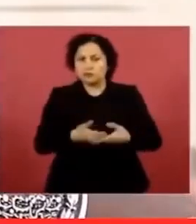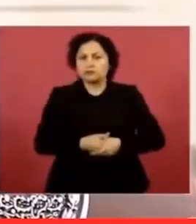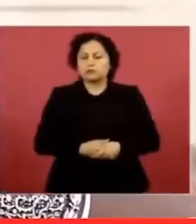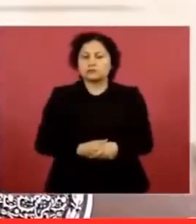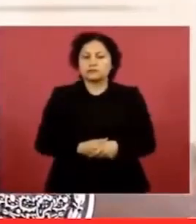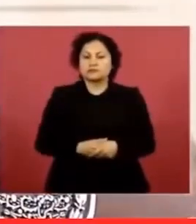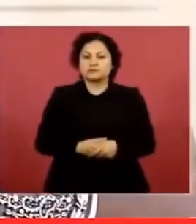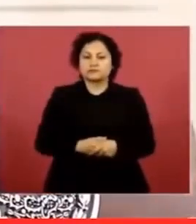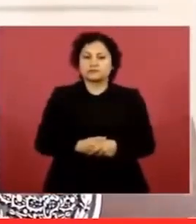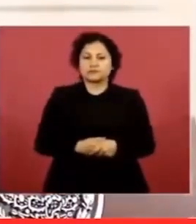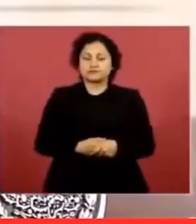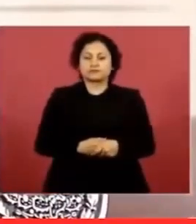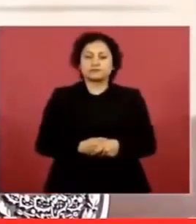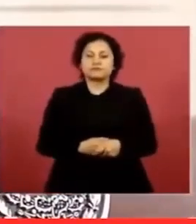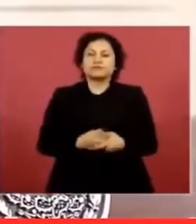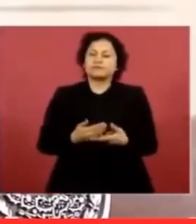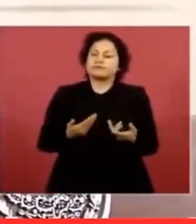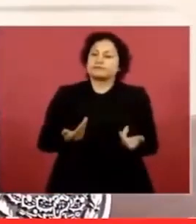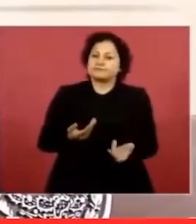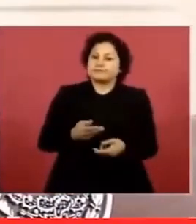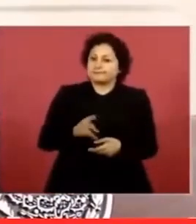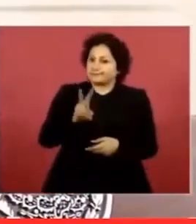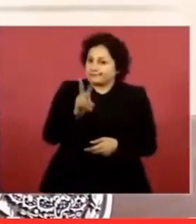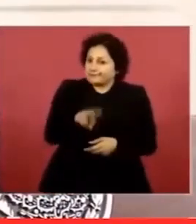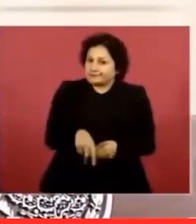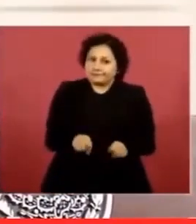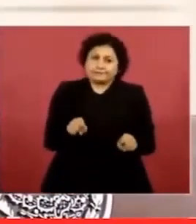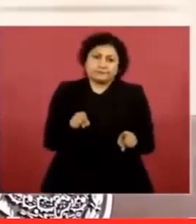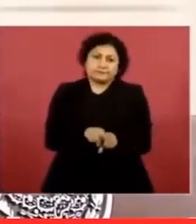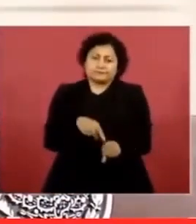¿no? Consideramos que